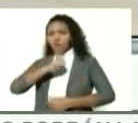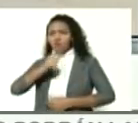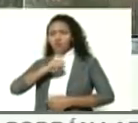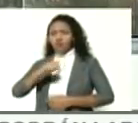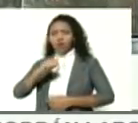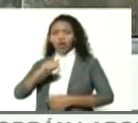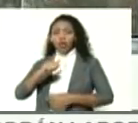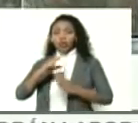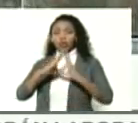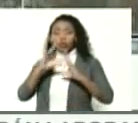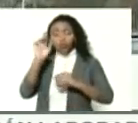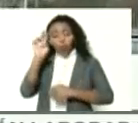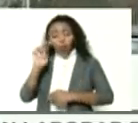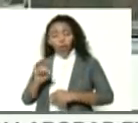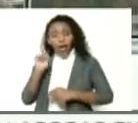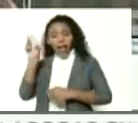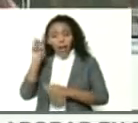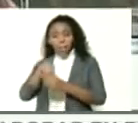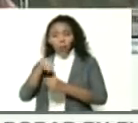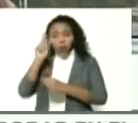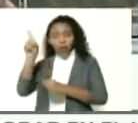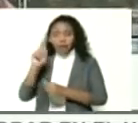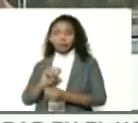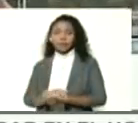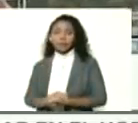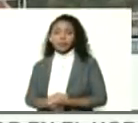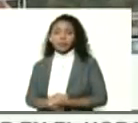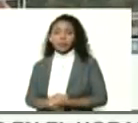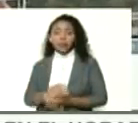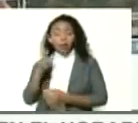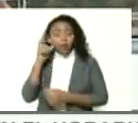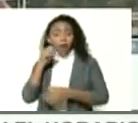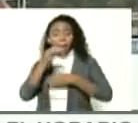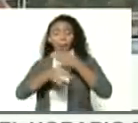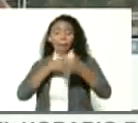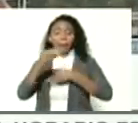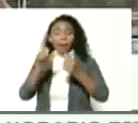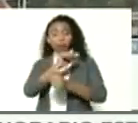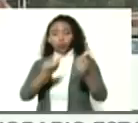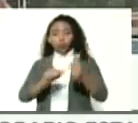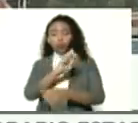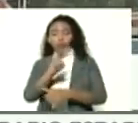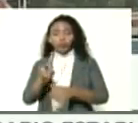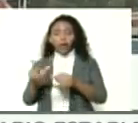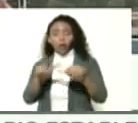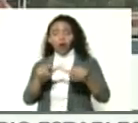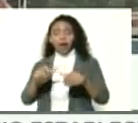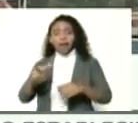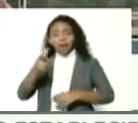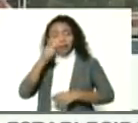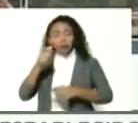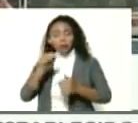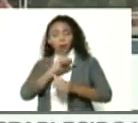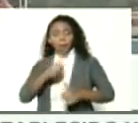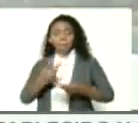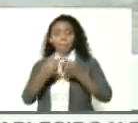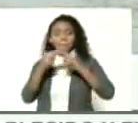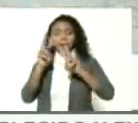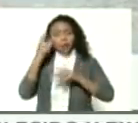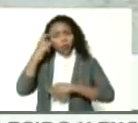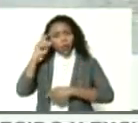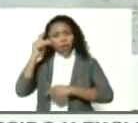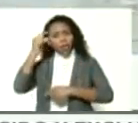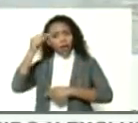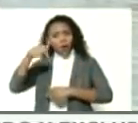días que tengan que estar allá. Bien, escuchaban declaraciones de la vicepresidenta sectorial para la seguridad y la paz. Recordemos, el día de